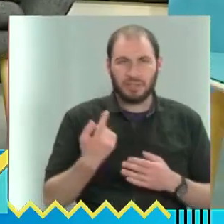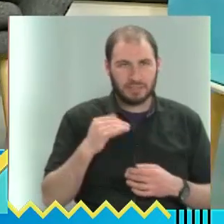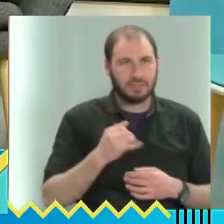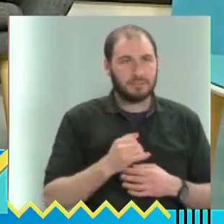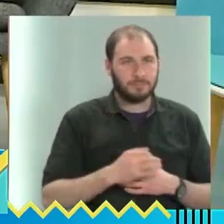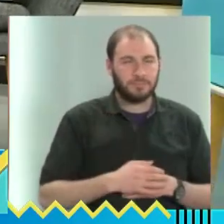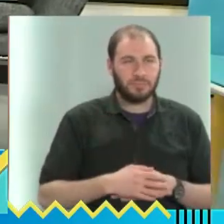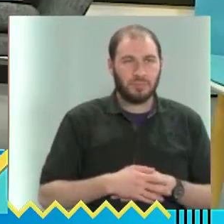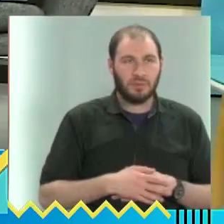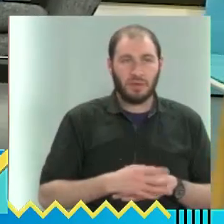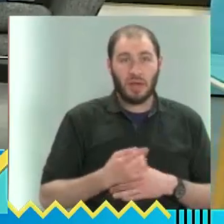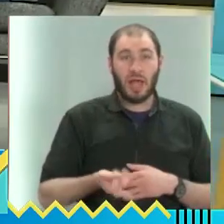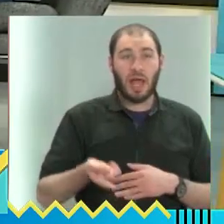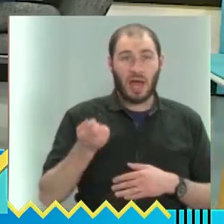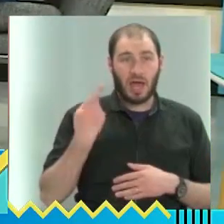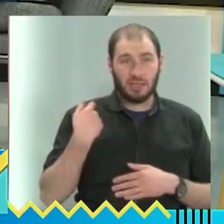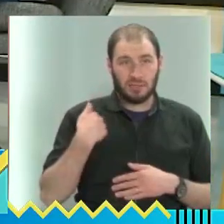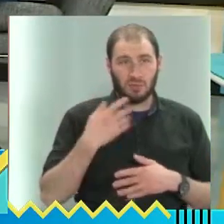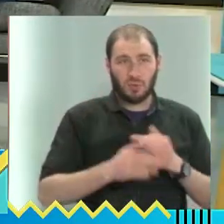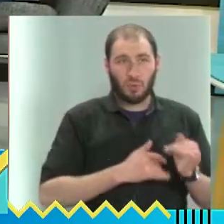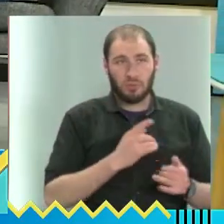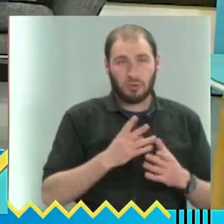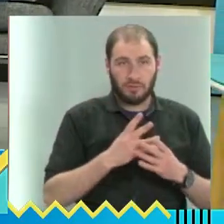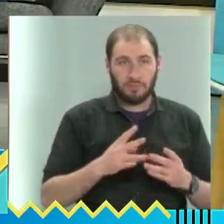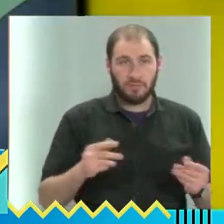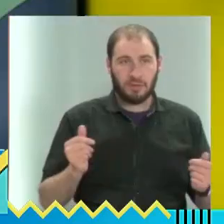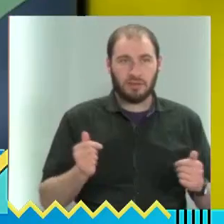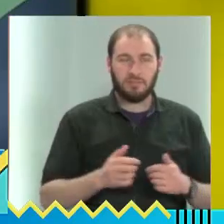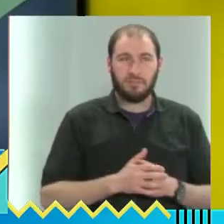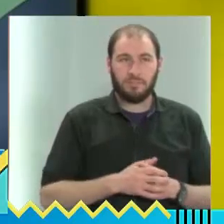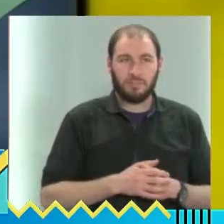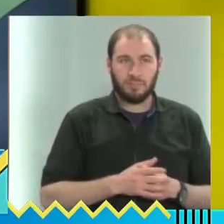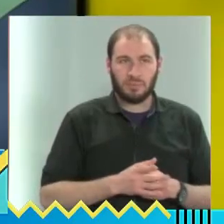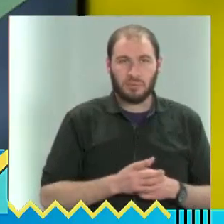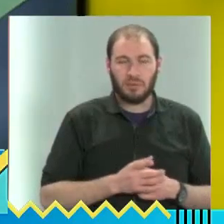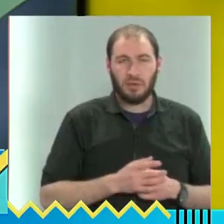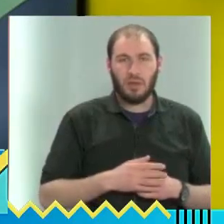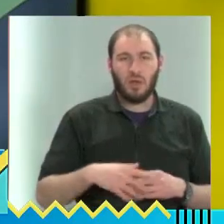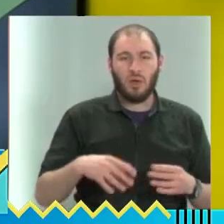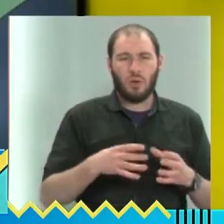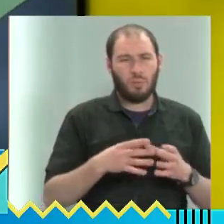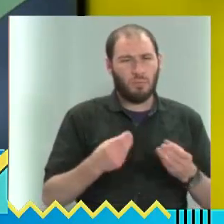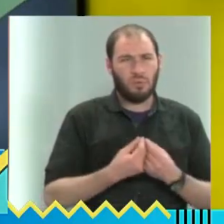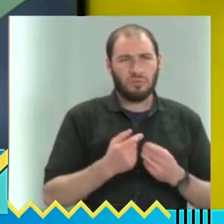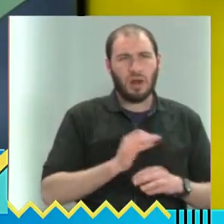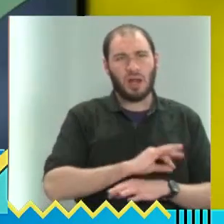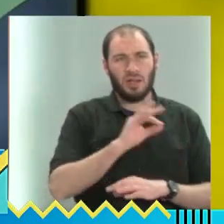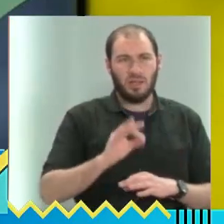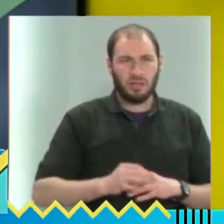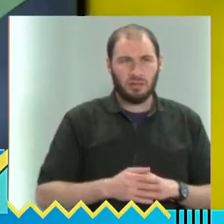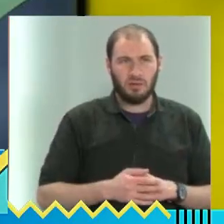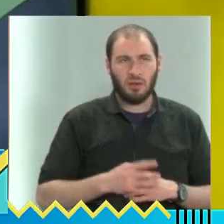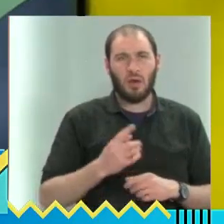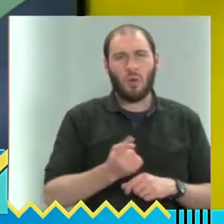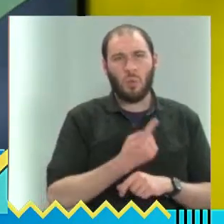Porque inclusive ayer, te cuento, así, una vez que terminamos y todo, nos quedamos un grupo grande de arquitectos,